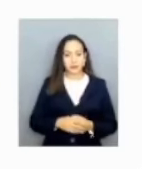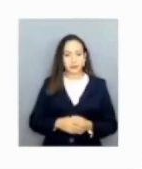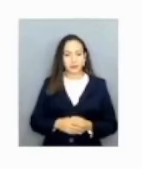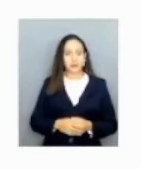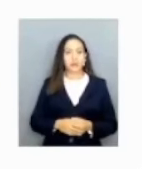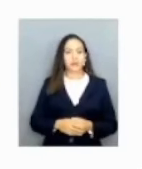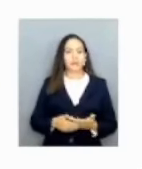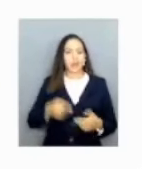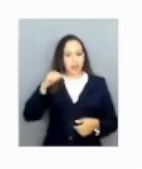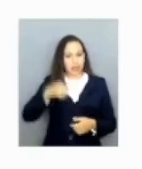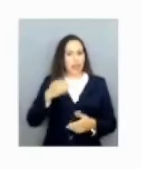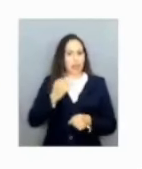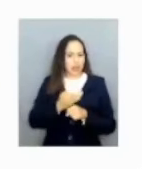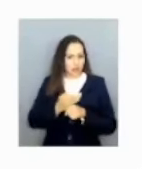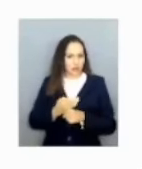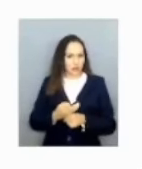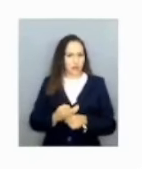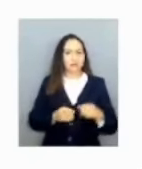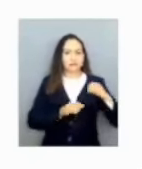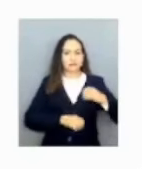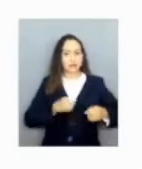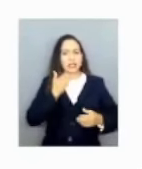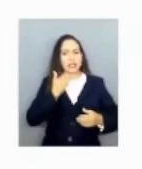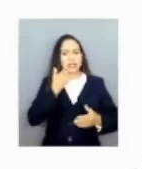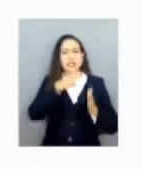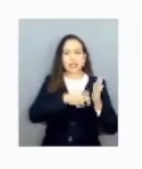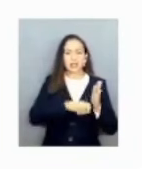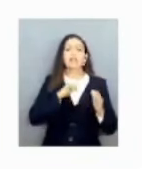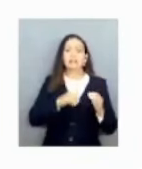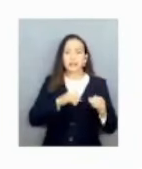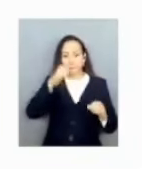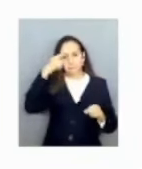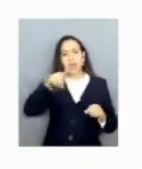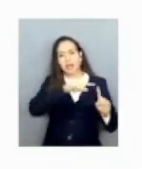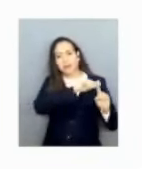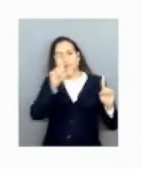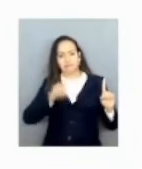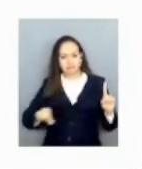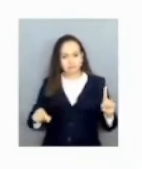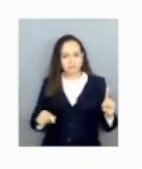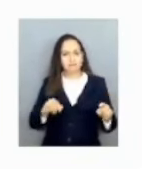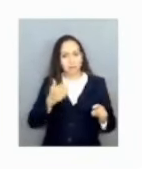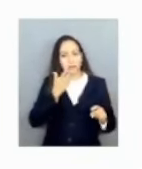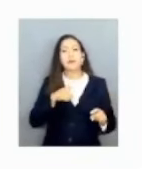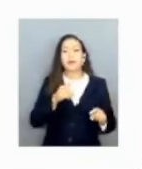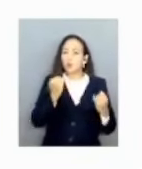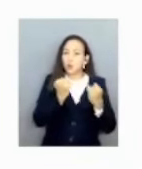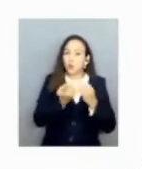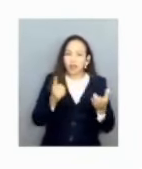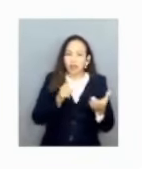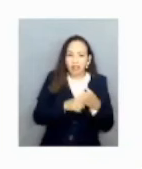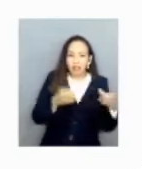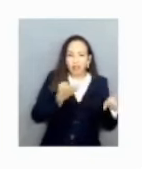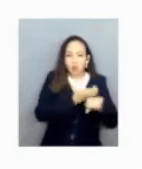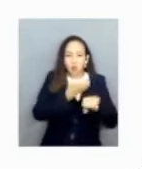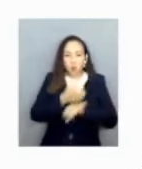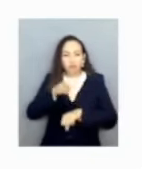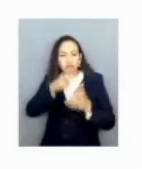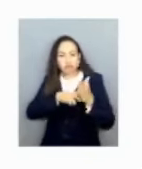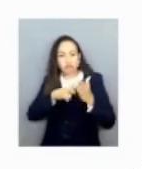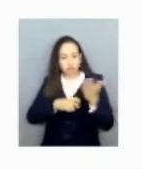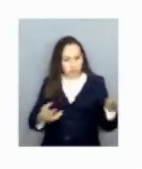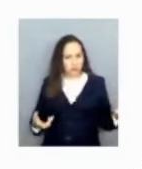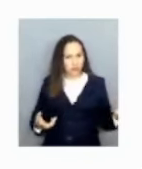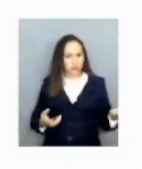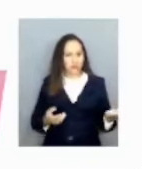impulsando una reforma al Poder Judicial, no solo federal, sino también local. Al plantearse una reforma